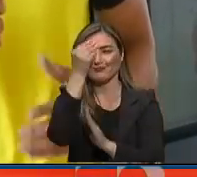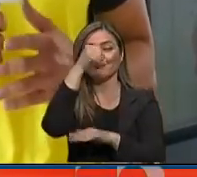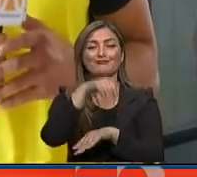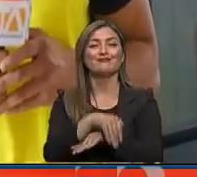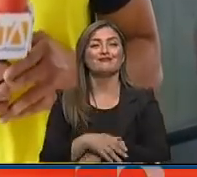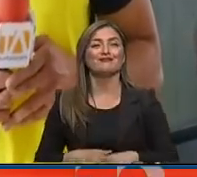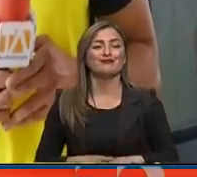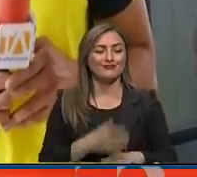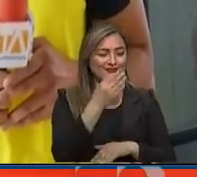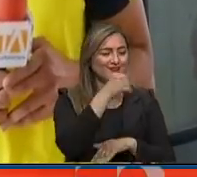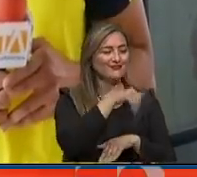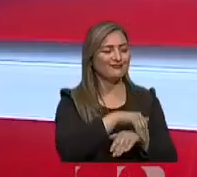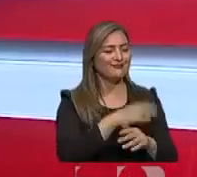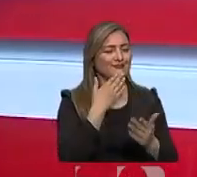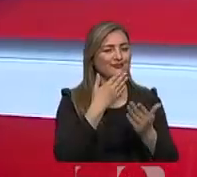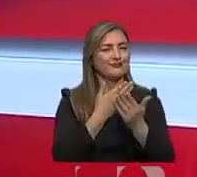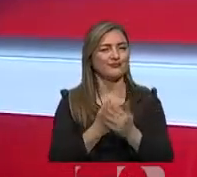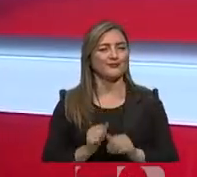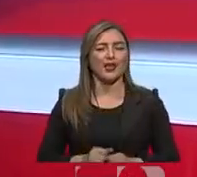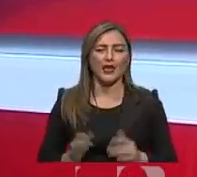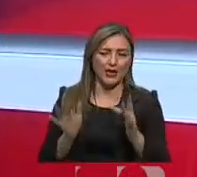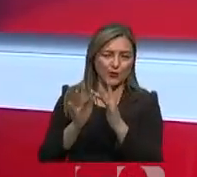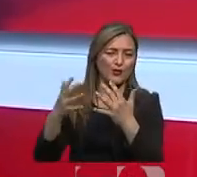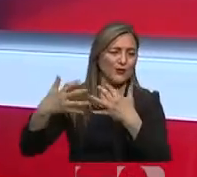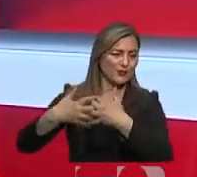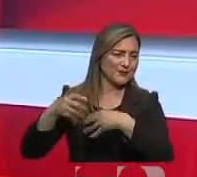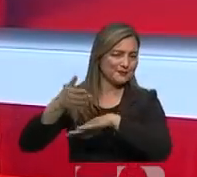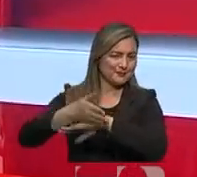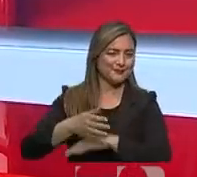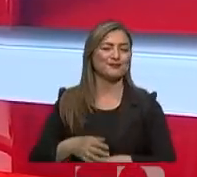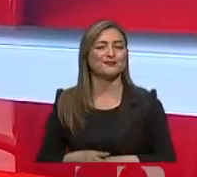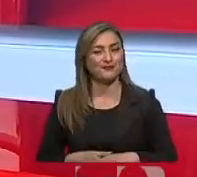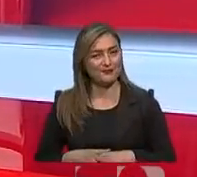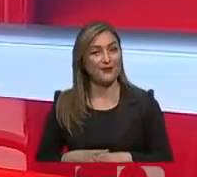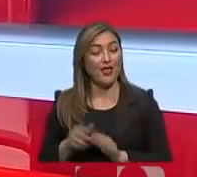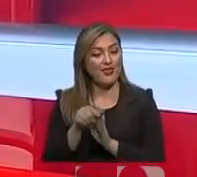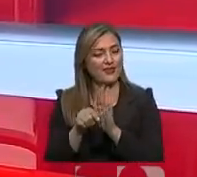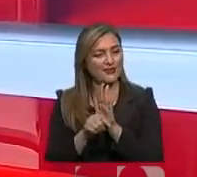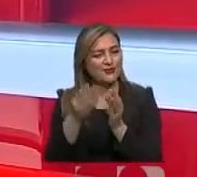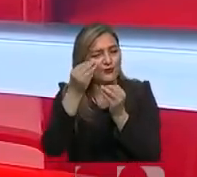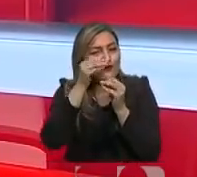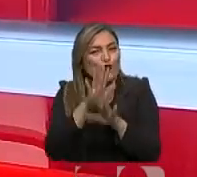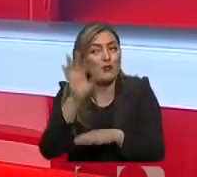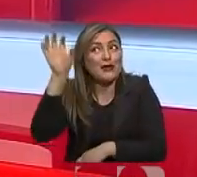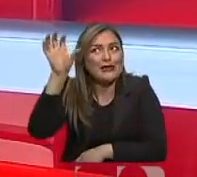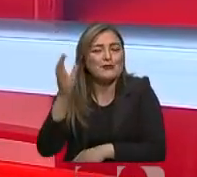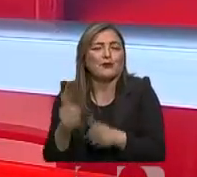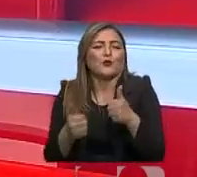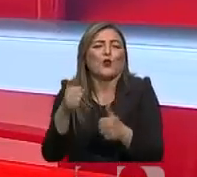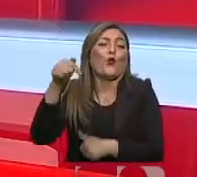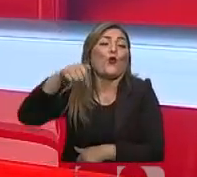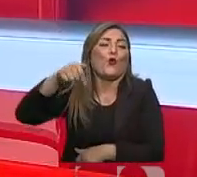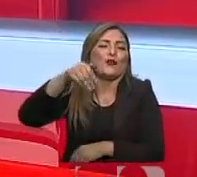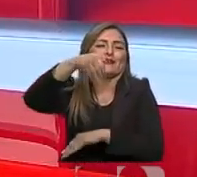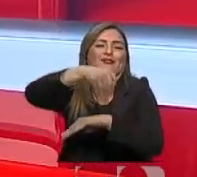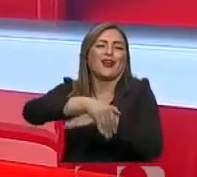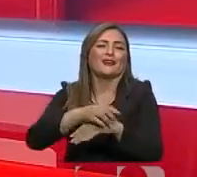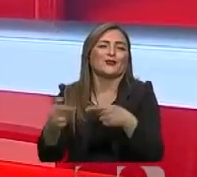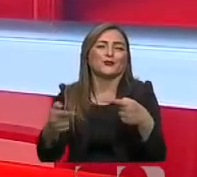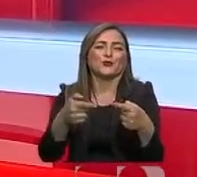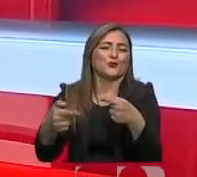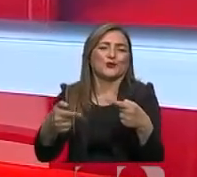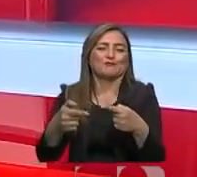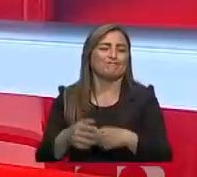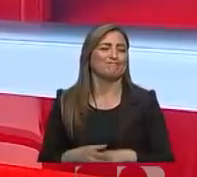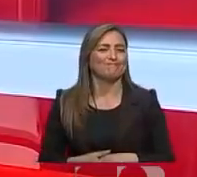buenas tardes. Buenas tardes también para ti, Juan. Más adelante estaremos contigo, amigos. Más adelante les estaremos contando cuál es el pronóstico del tiempo para esta tarde